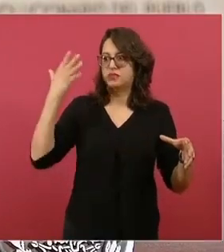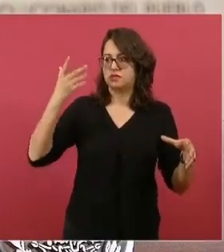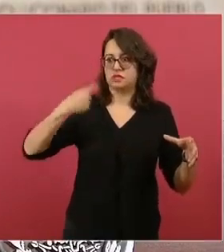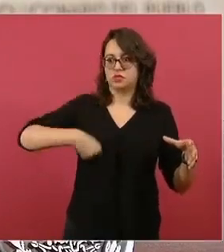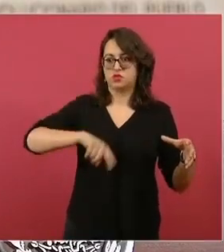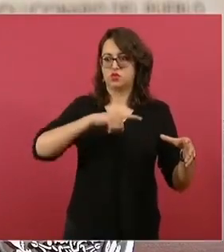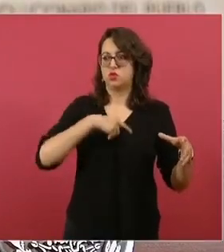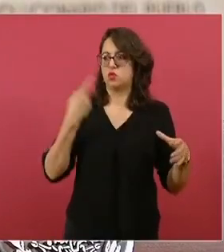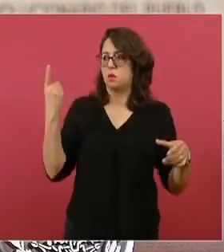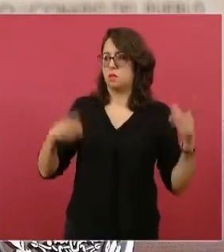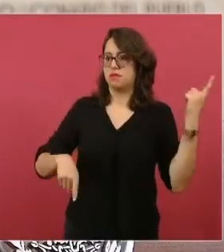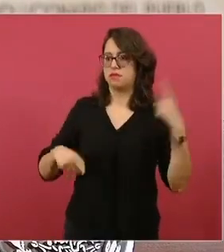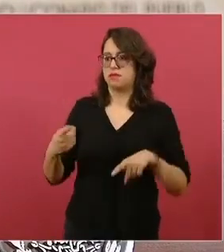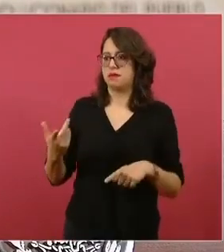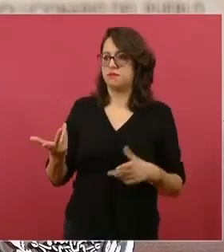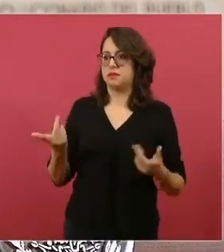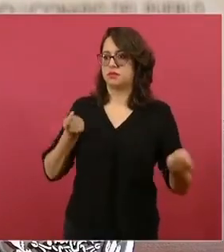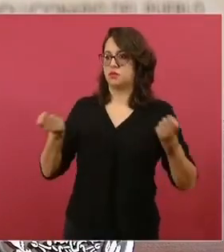pues son ahora